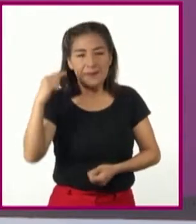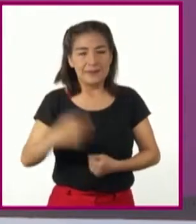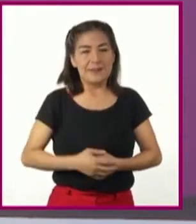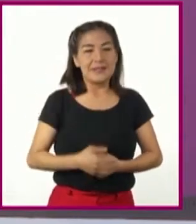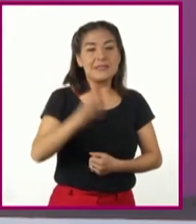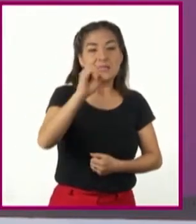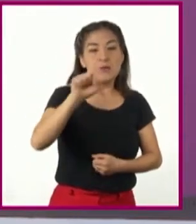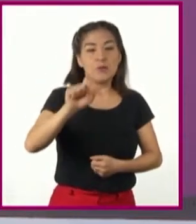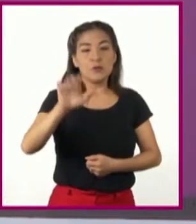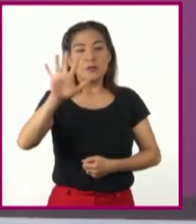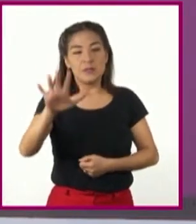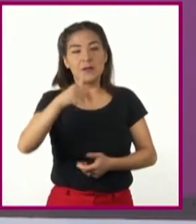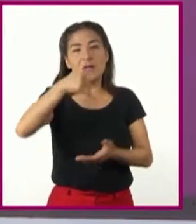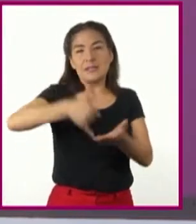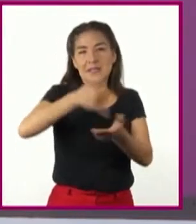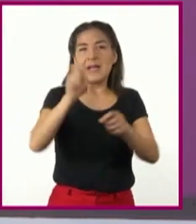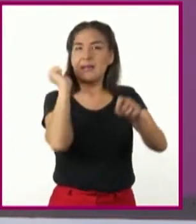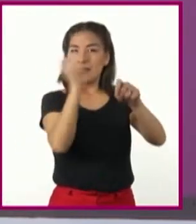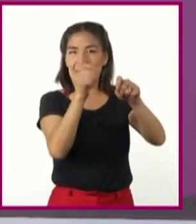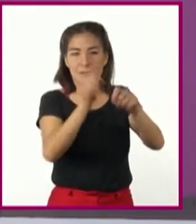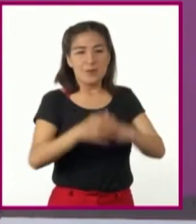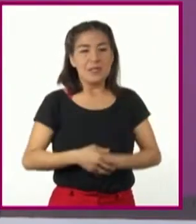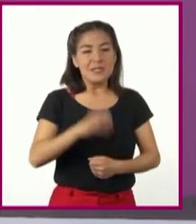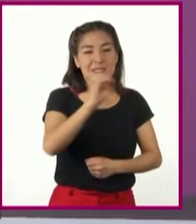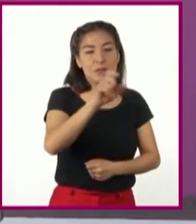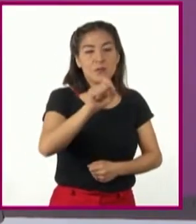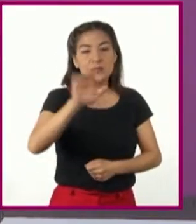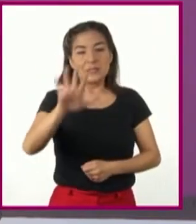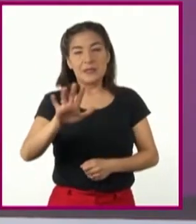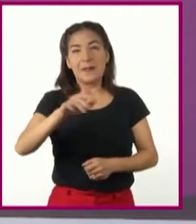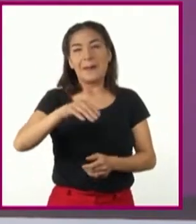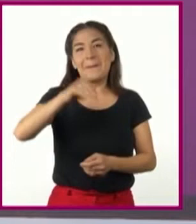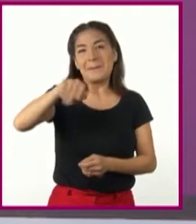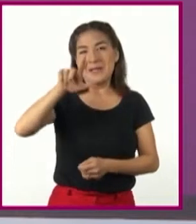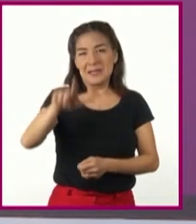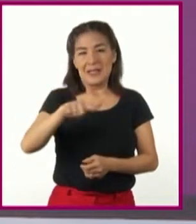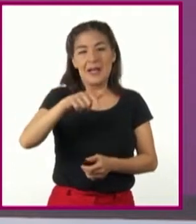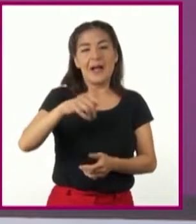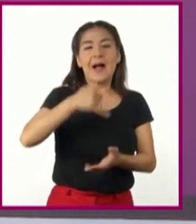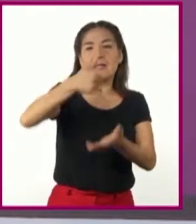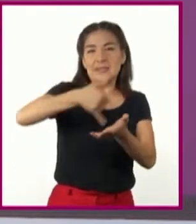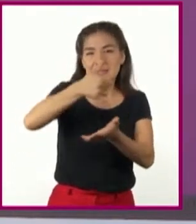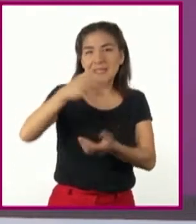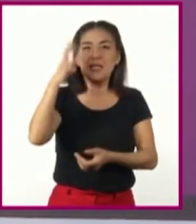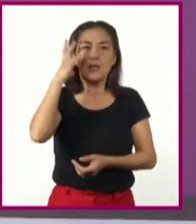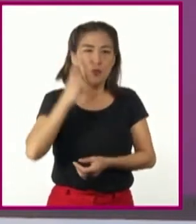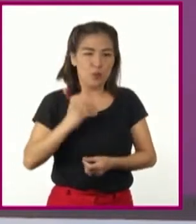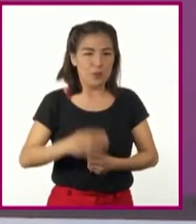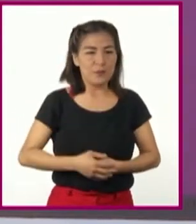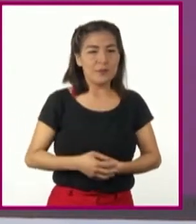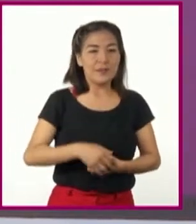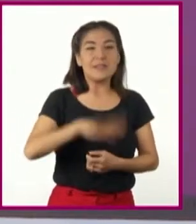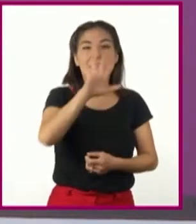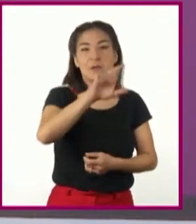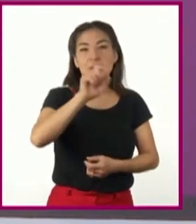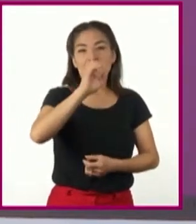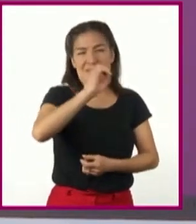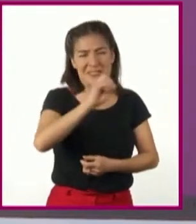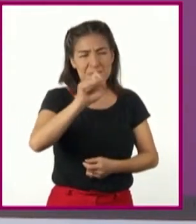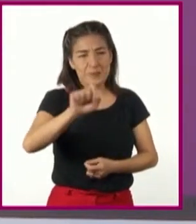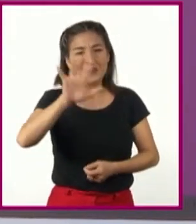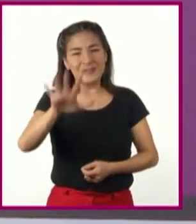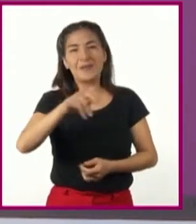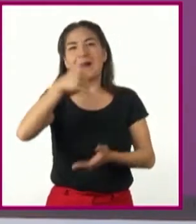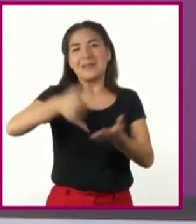0.5 mililitros de aceite de clavo, 0.5 mililitros de aceite de limón, 0.5 mililitros de aceite de